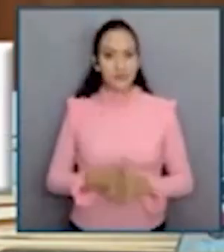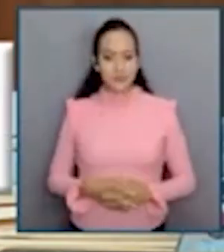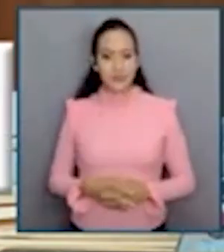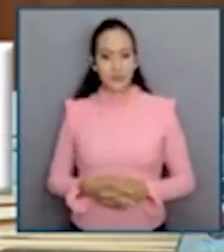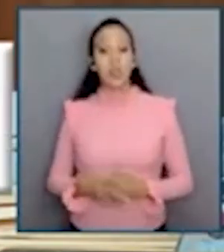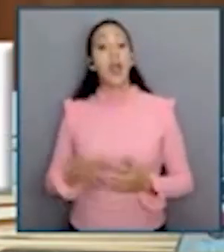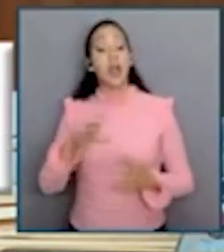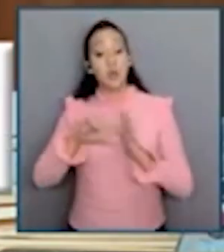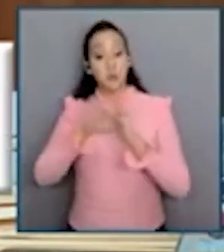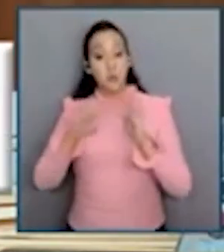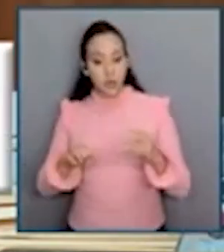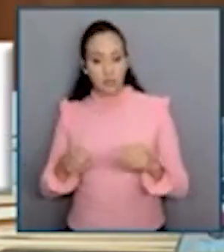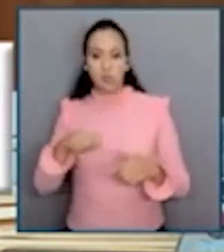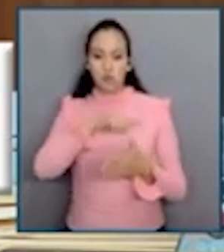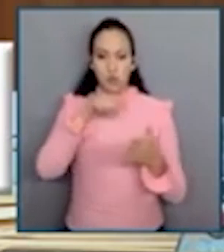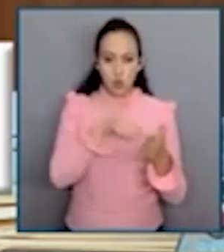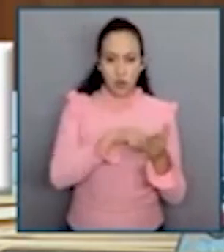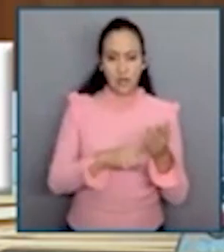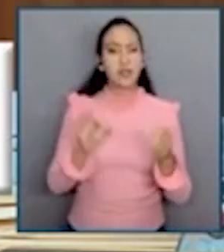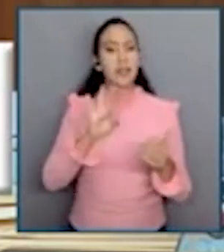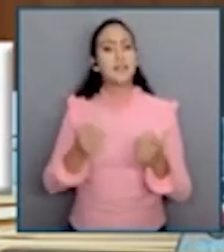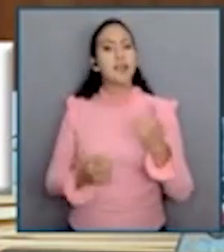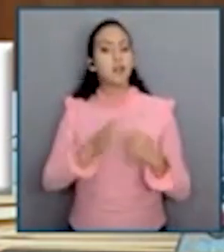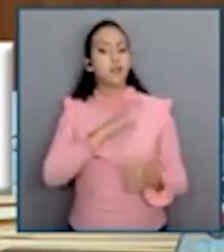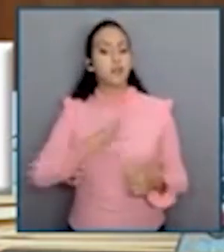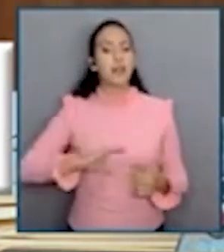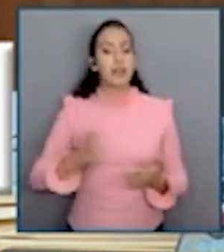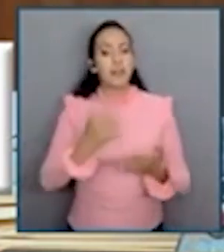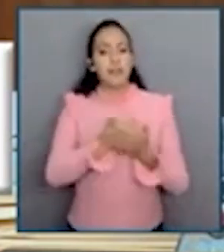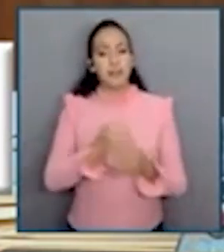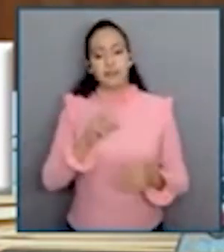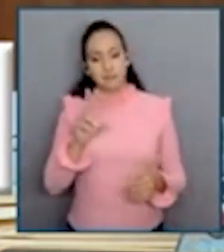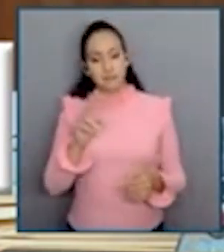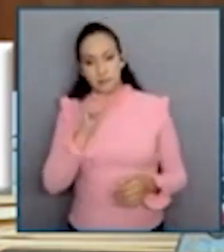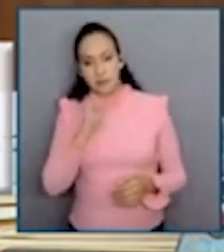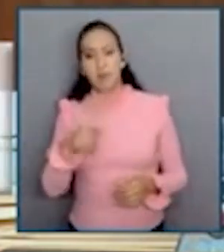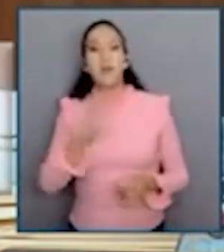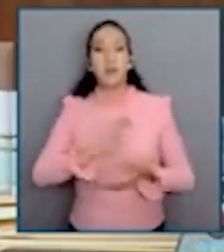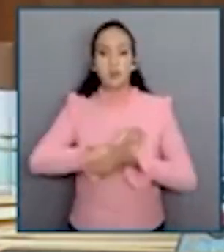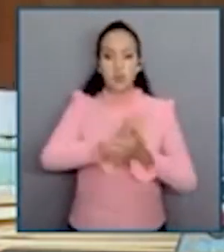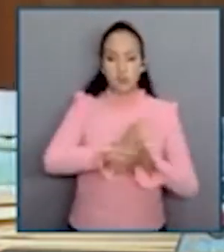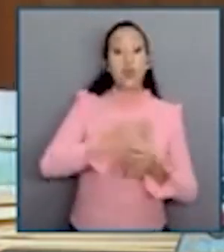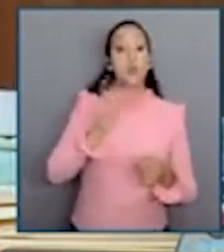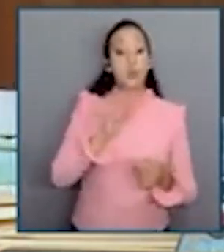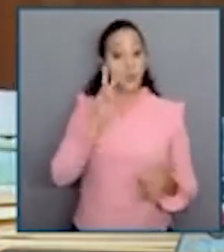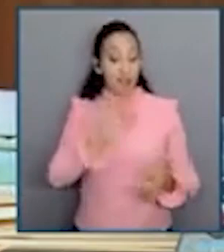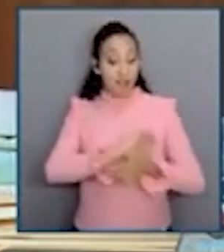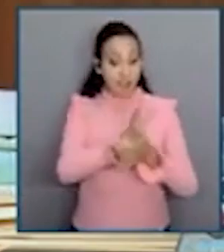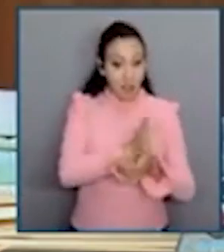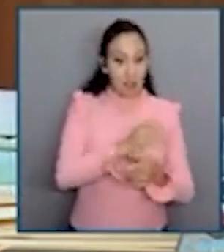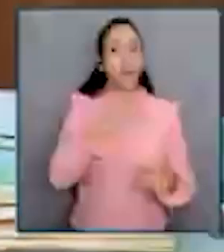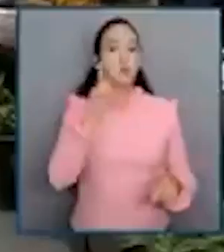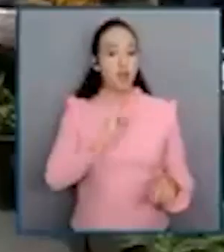baja probabilidad de triunfo de una situación de discriminación en su contra que amerite un cambio en el criterio del partido